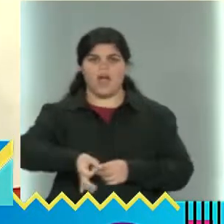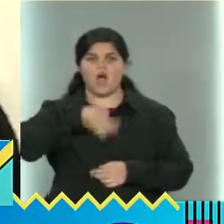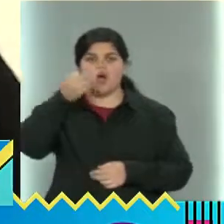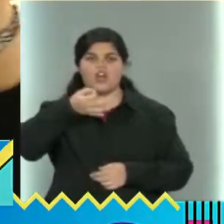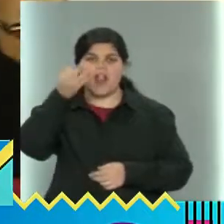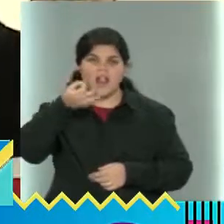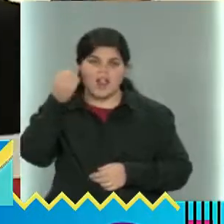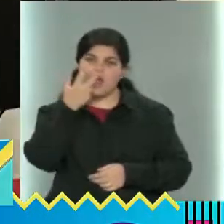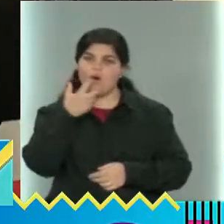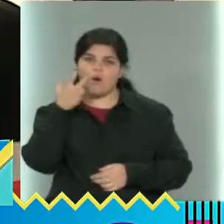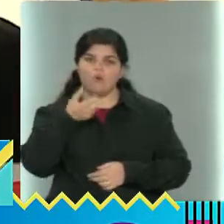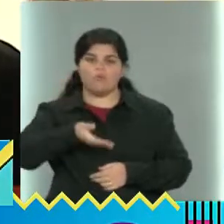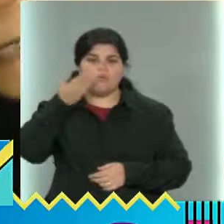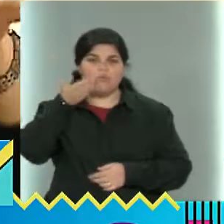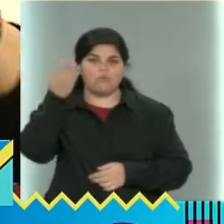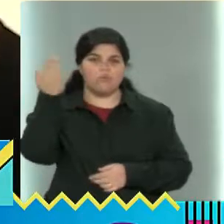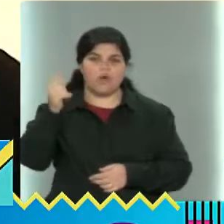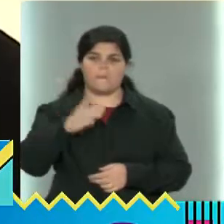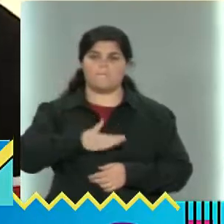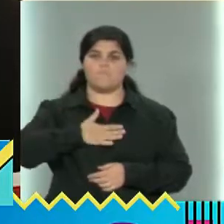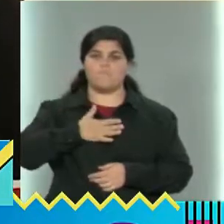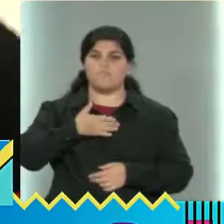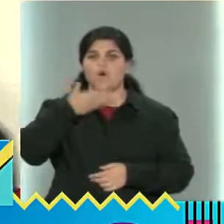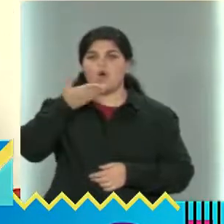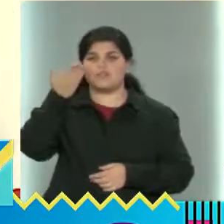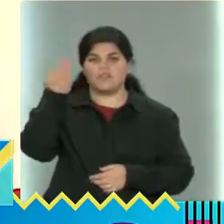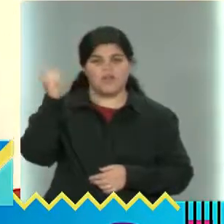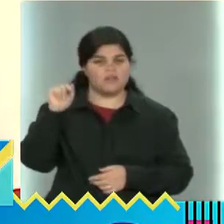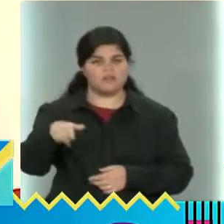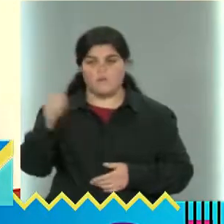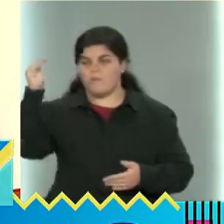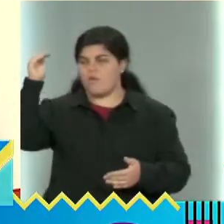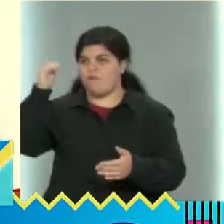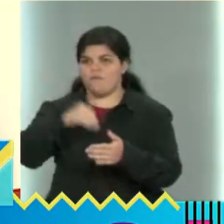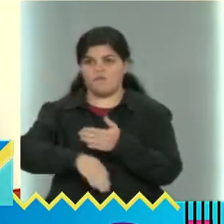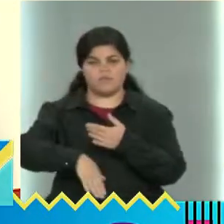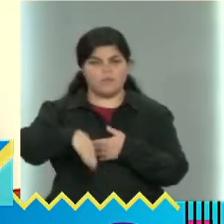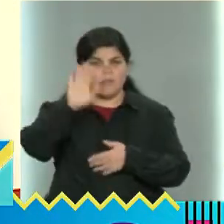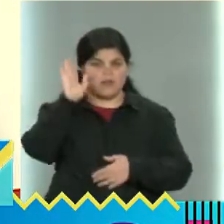del oral, de la poesía, es la más rica, la más profunda, la que viene